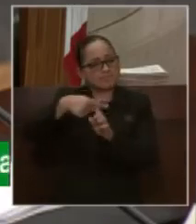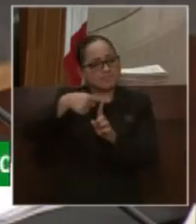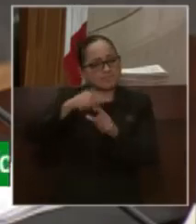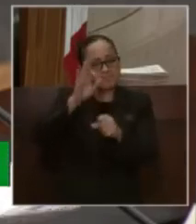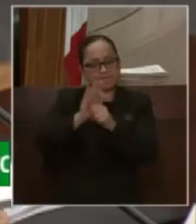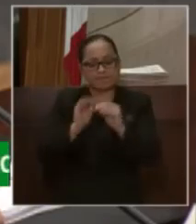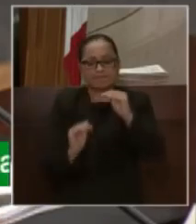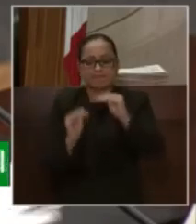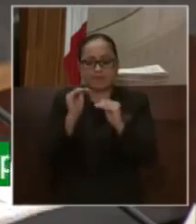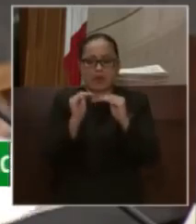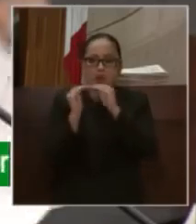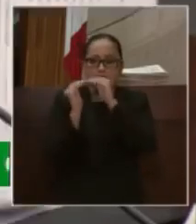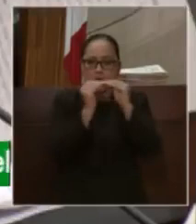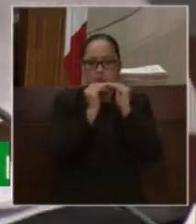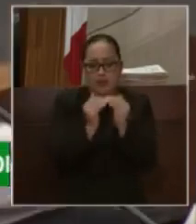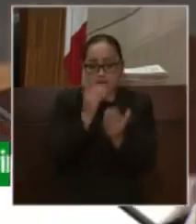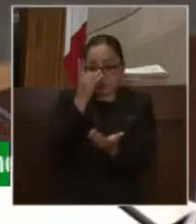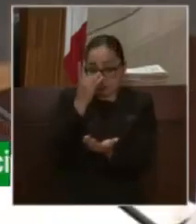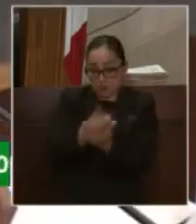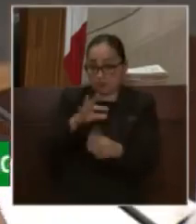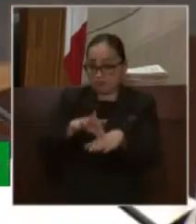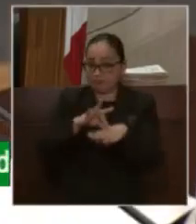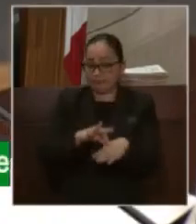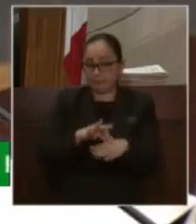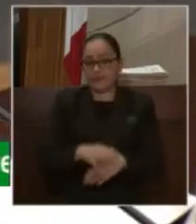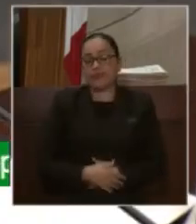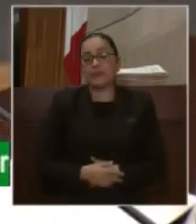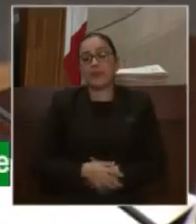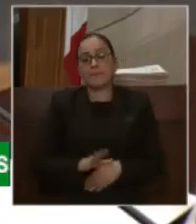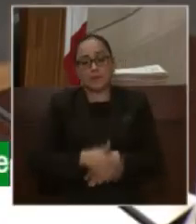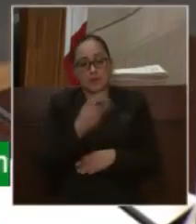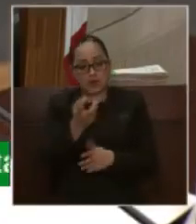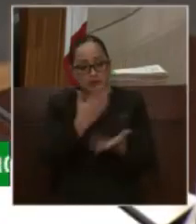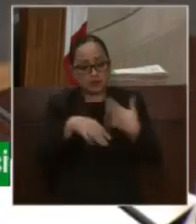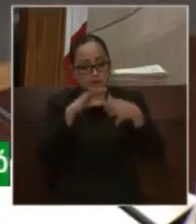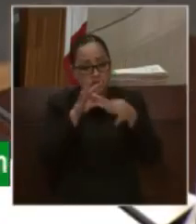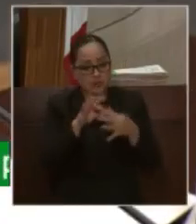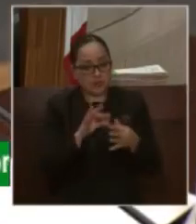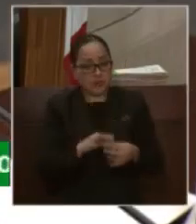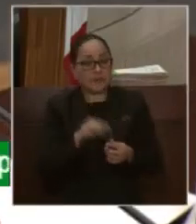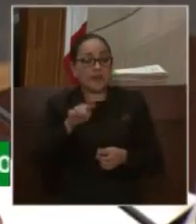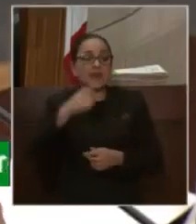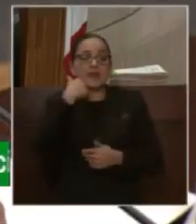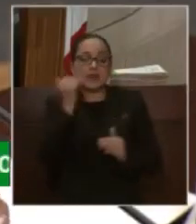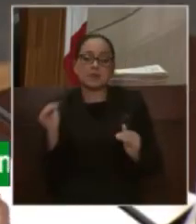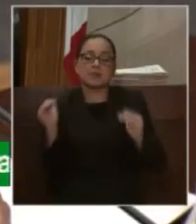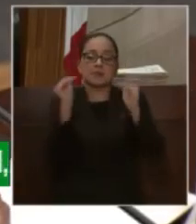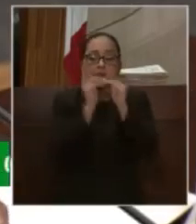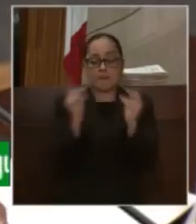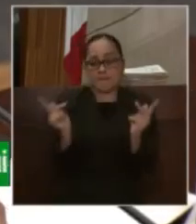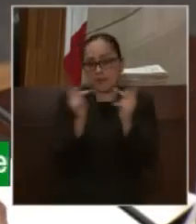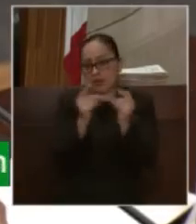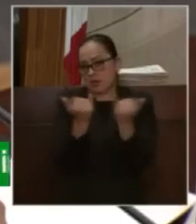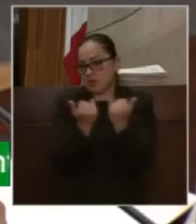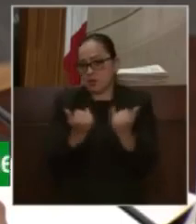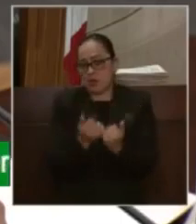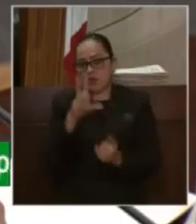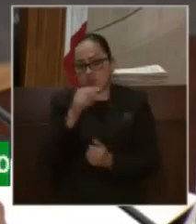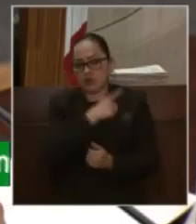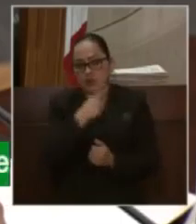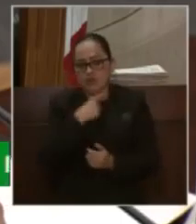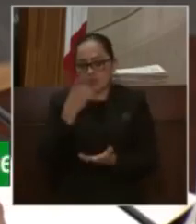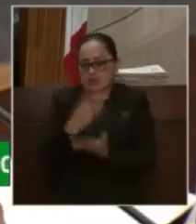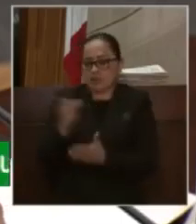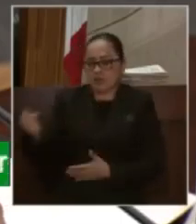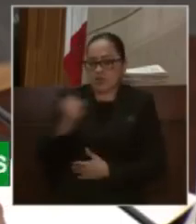logro de una igualdad sustantiva y no solo formal. En ese orden de ideas, los mecanismos que busquen la paridad de género no deben detenerse en la